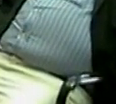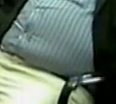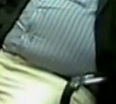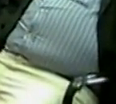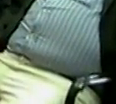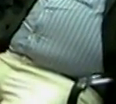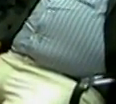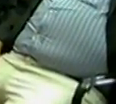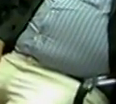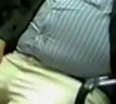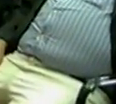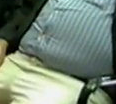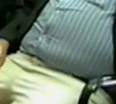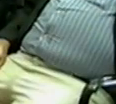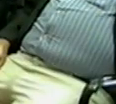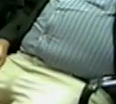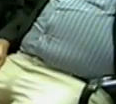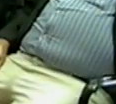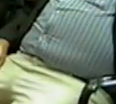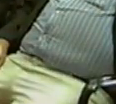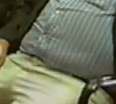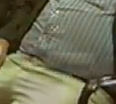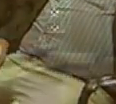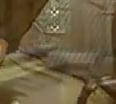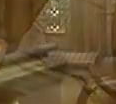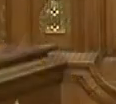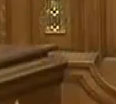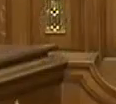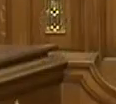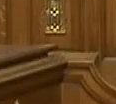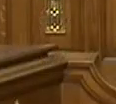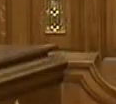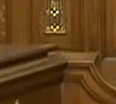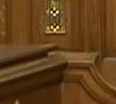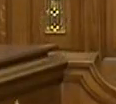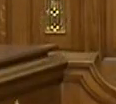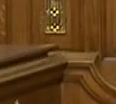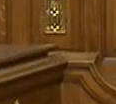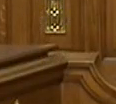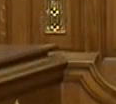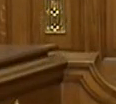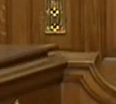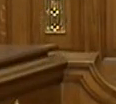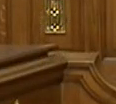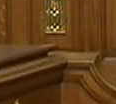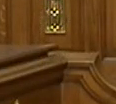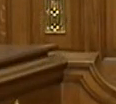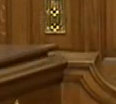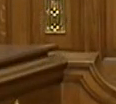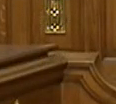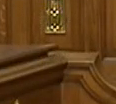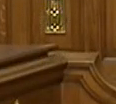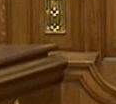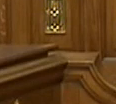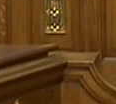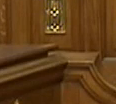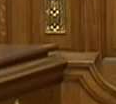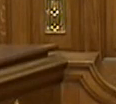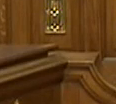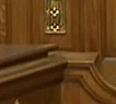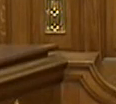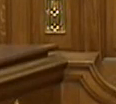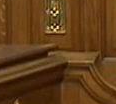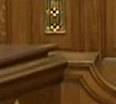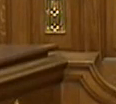los últimos días cómo voceros del imperialismo hoy quedan al descubierto, porque no solamente les causa escozor el